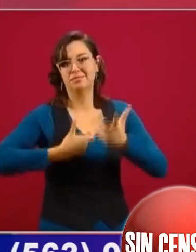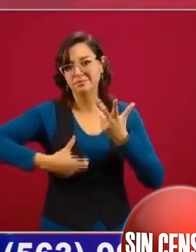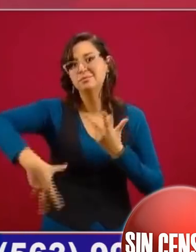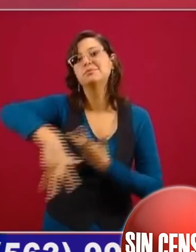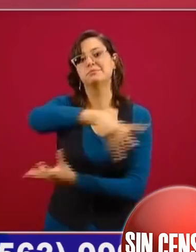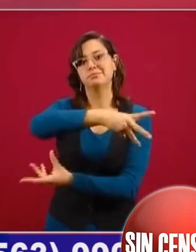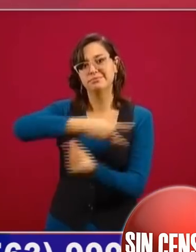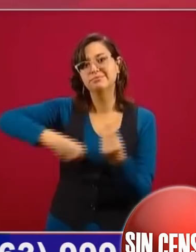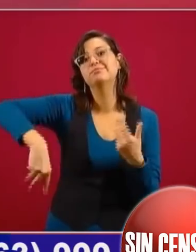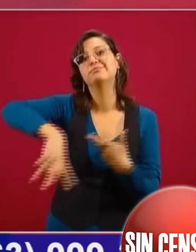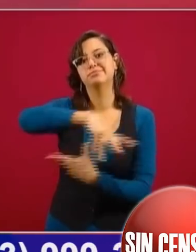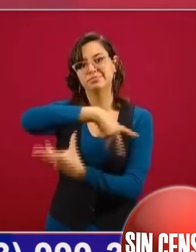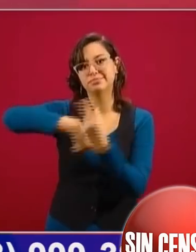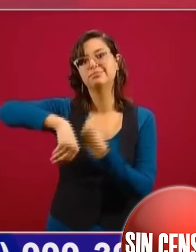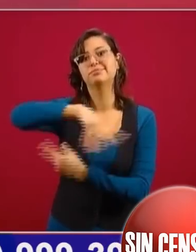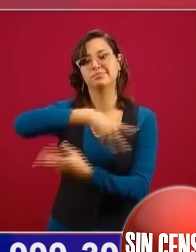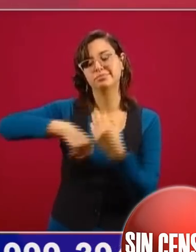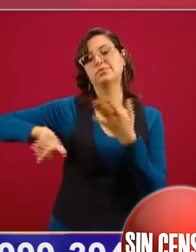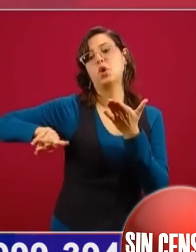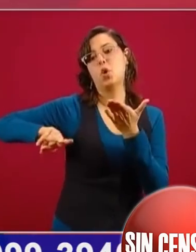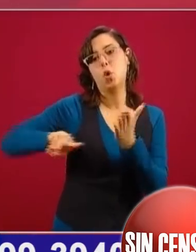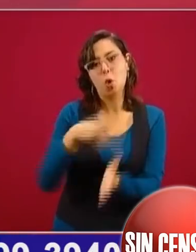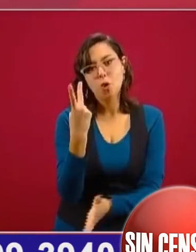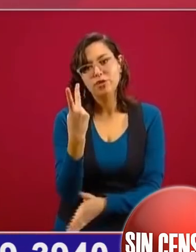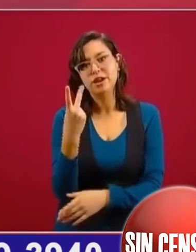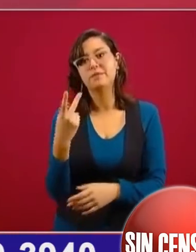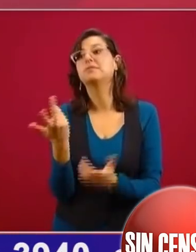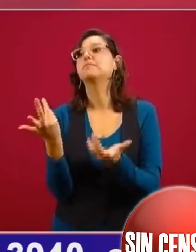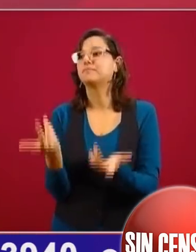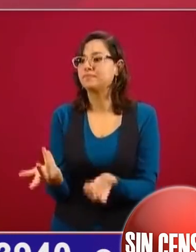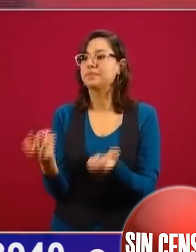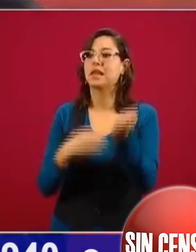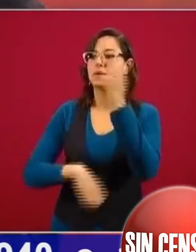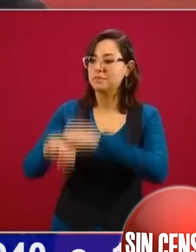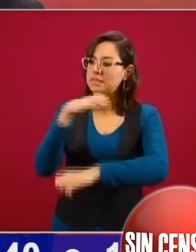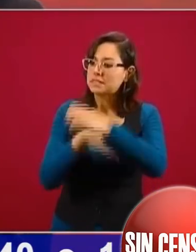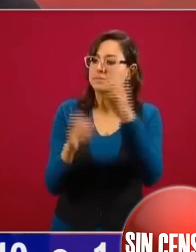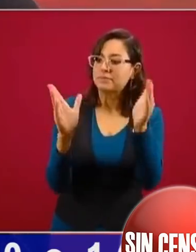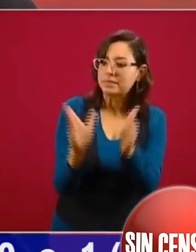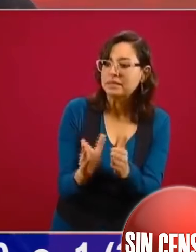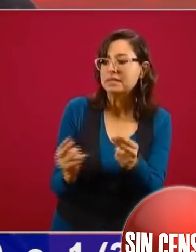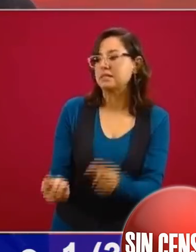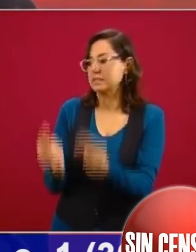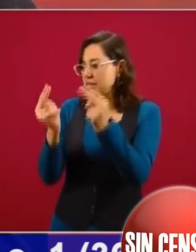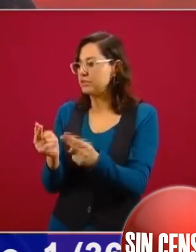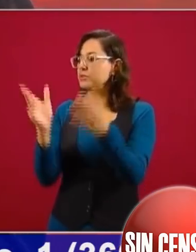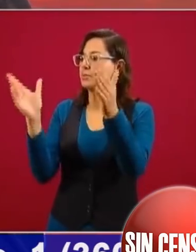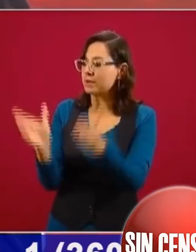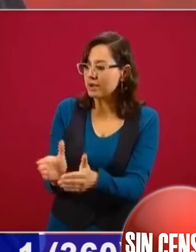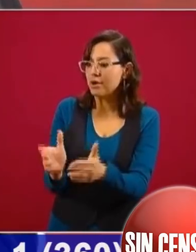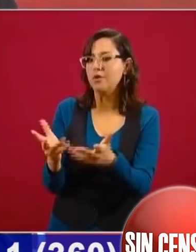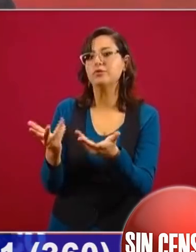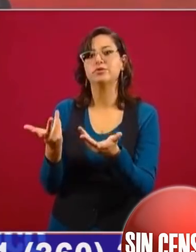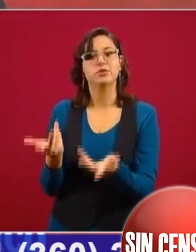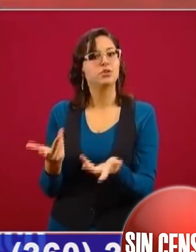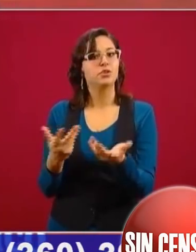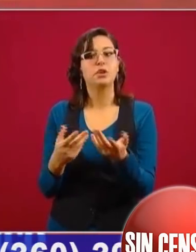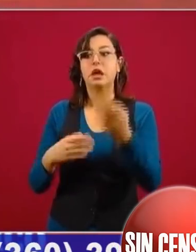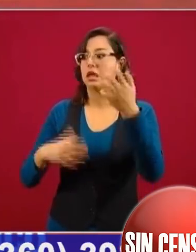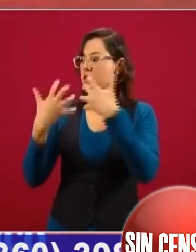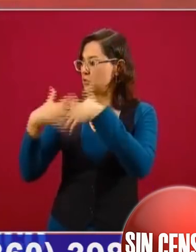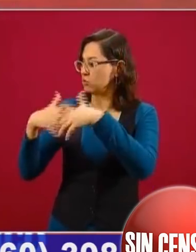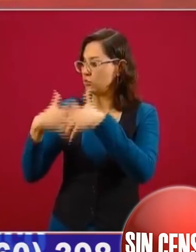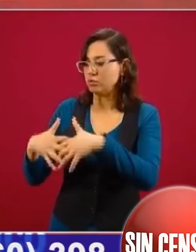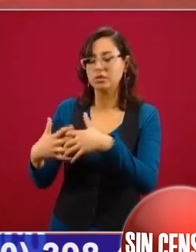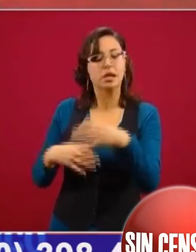benefician, ¿sí?, las pequeñas empresas, los pequeños comercios, toda la